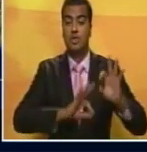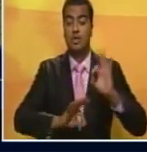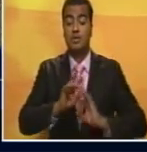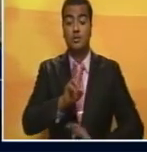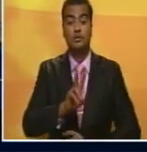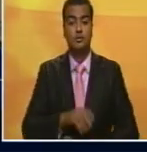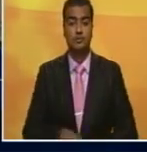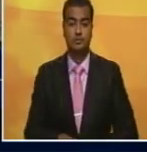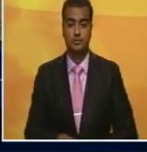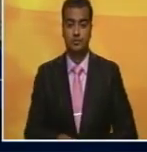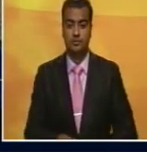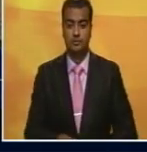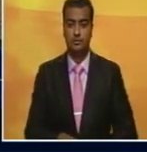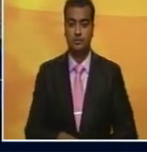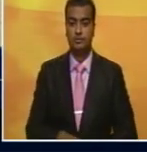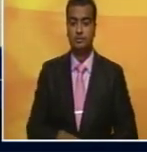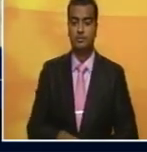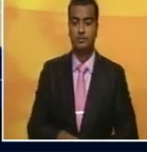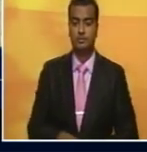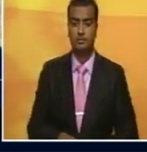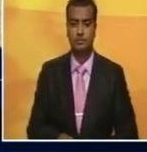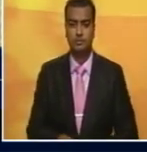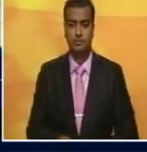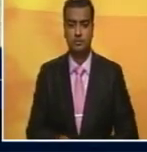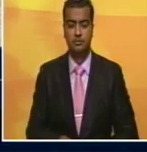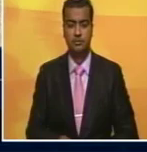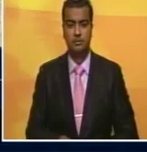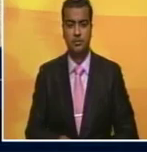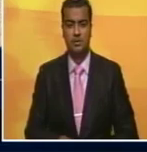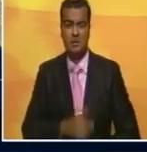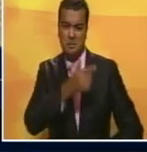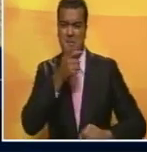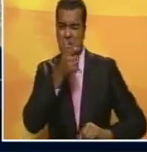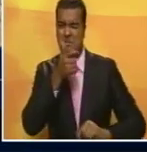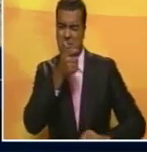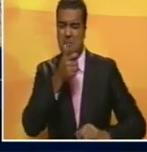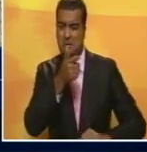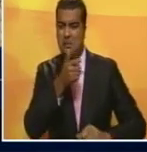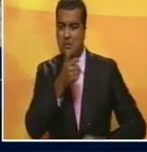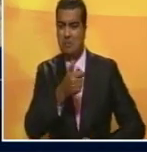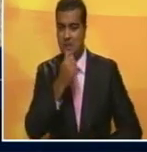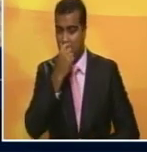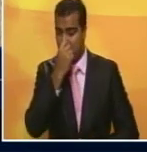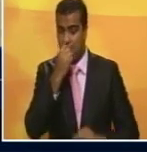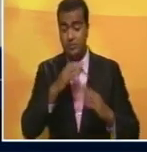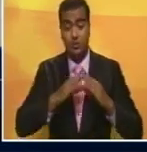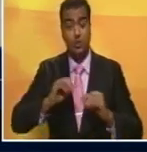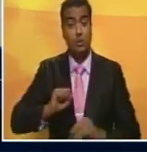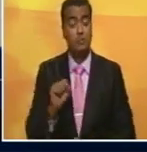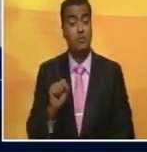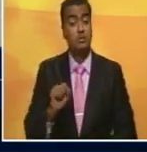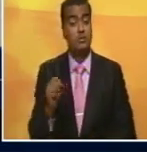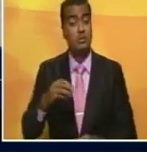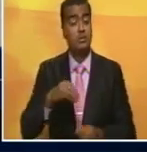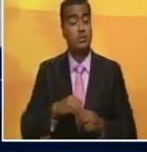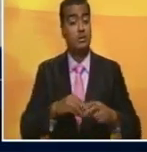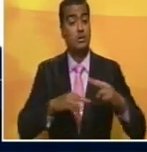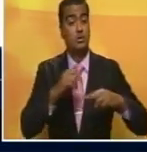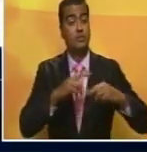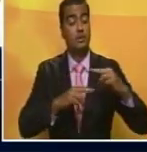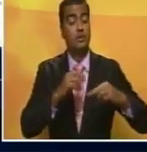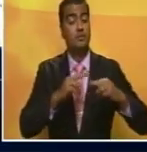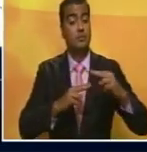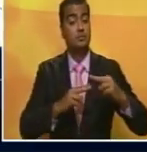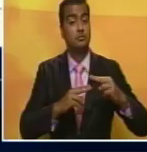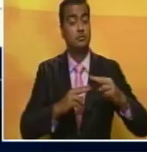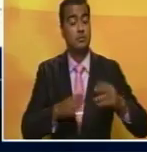2, ubicado en la avenida Lecuna. Con disparos fueron recibidos los funcionarios dentro del urbanismo, lo